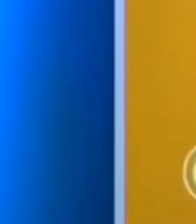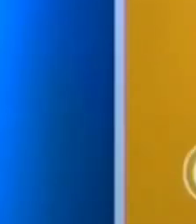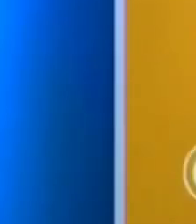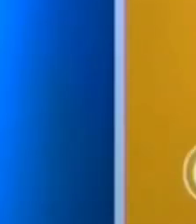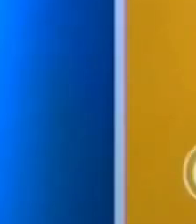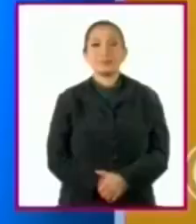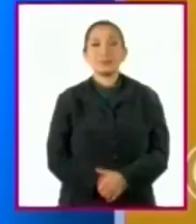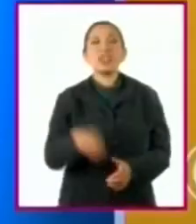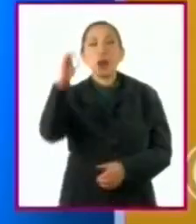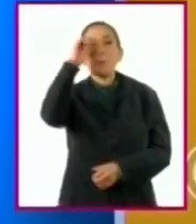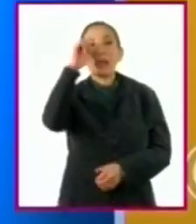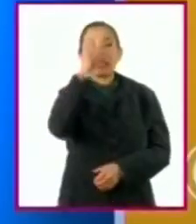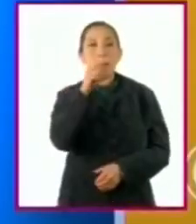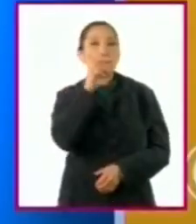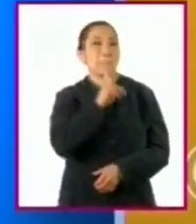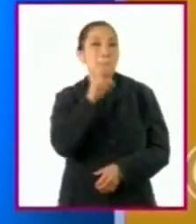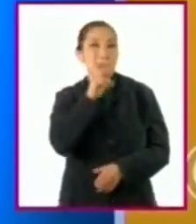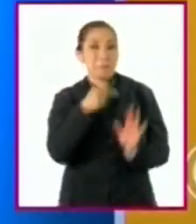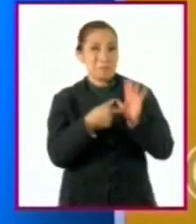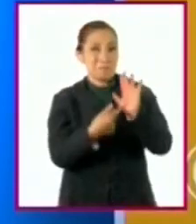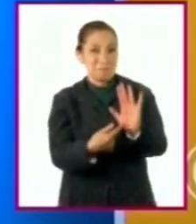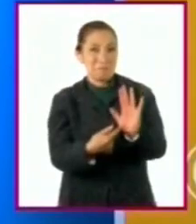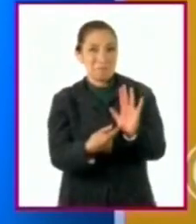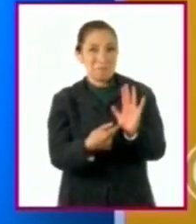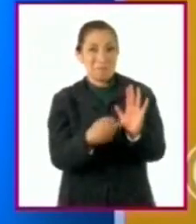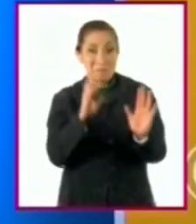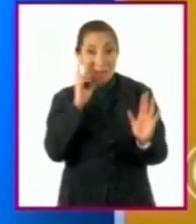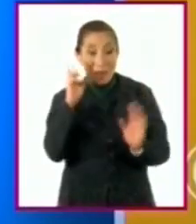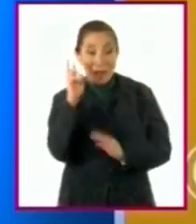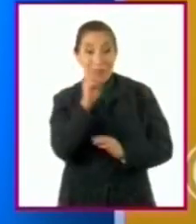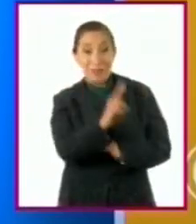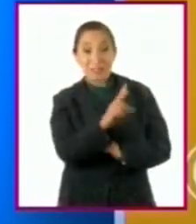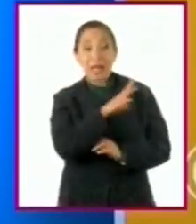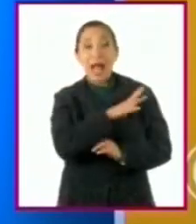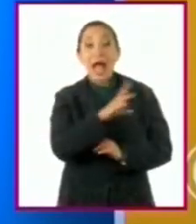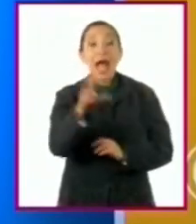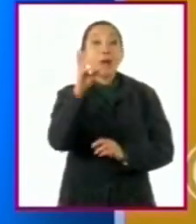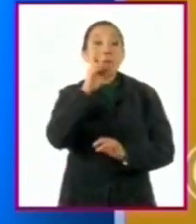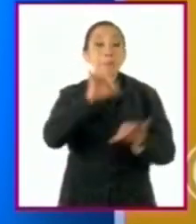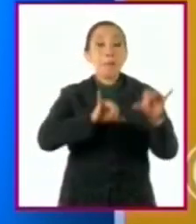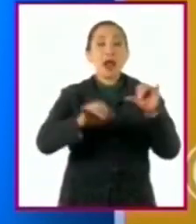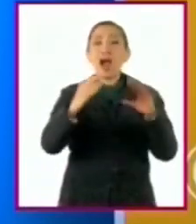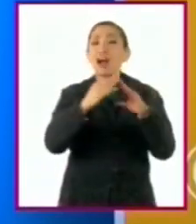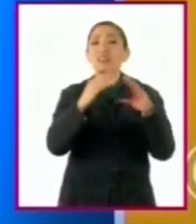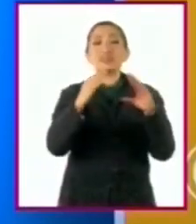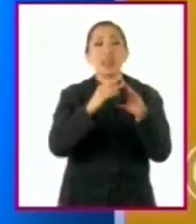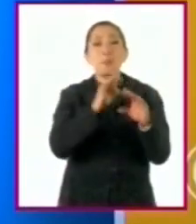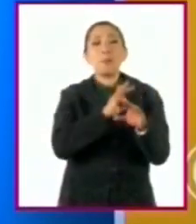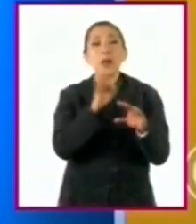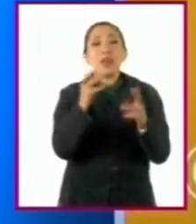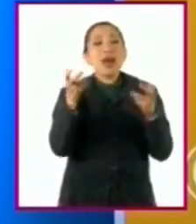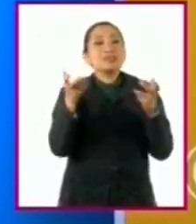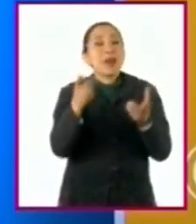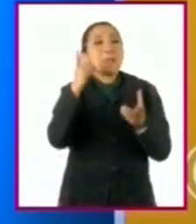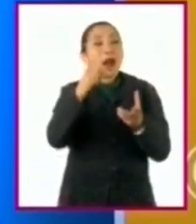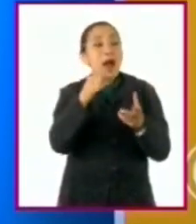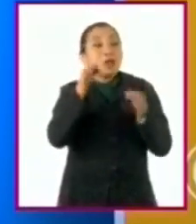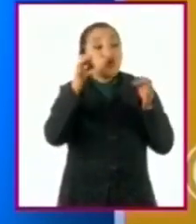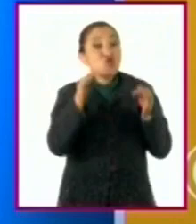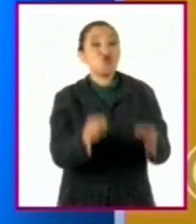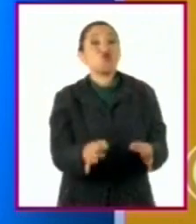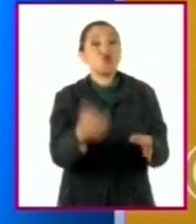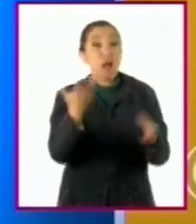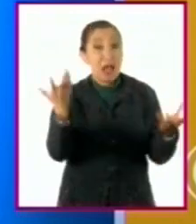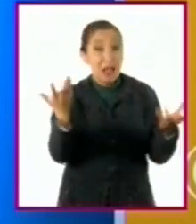¿Qué les pareció esta demostración? Como podrán observar, hay experimentos caseros que pueden realizar para mostrar